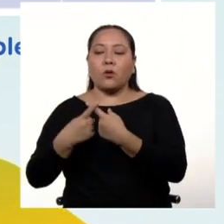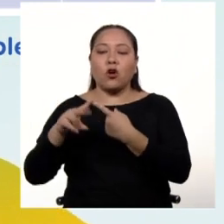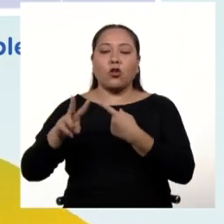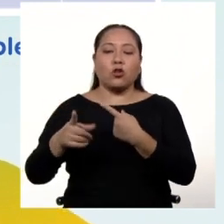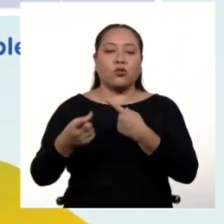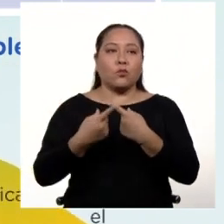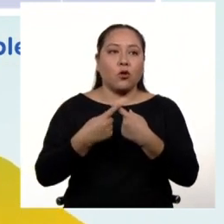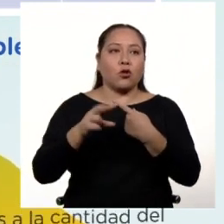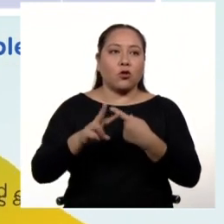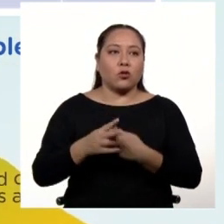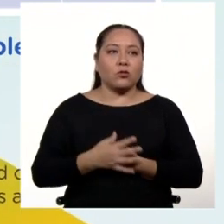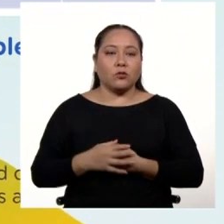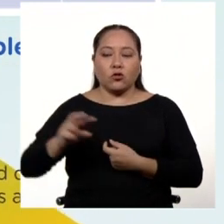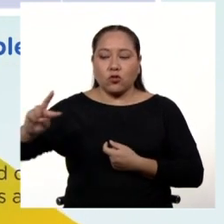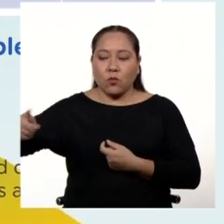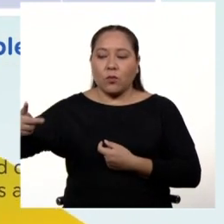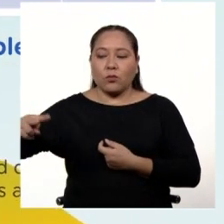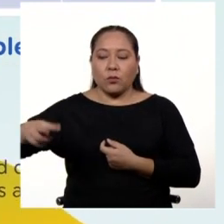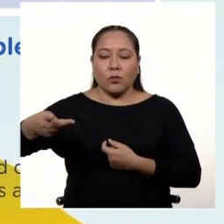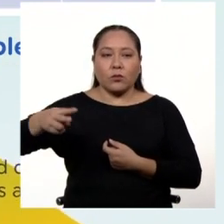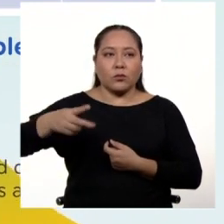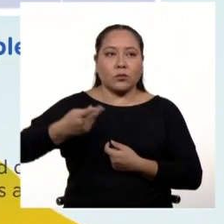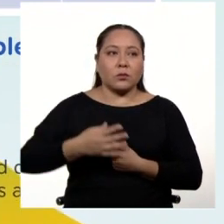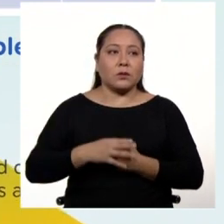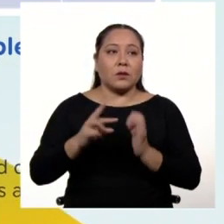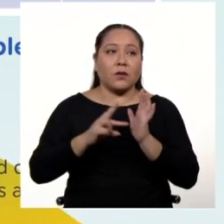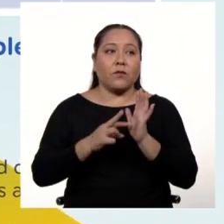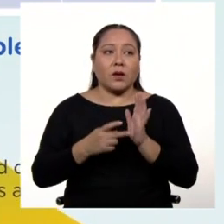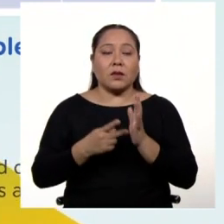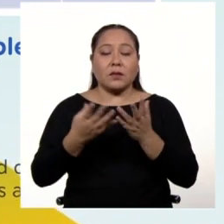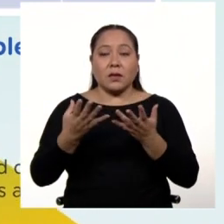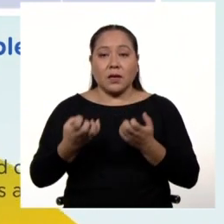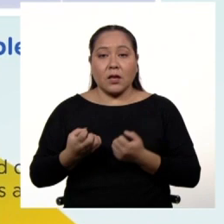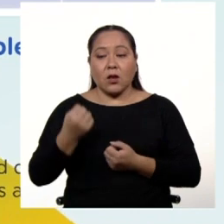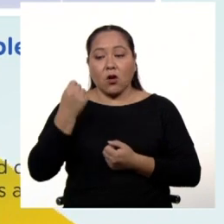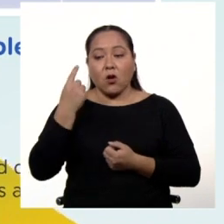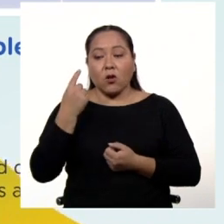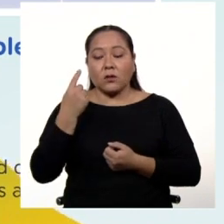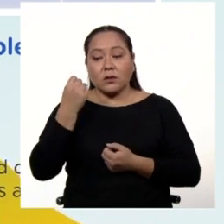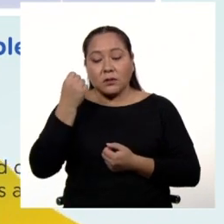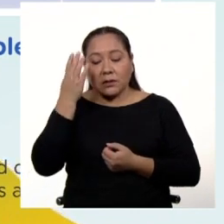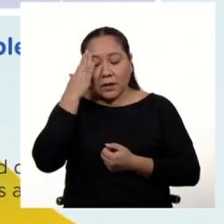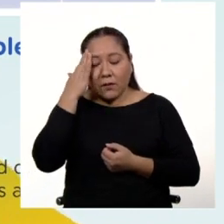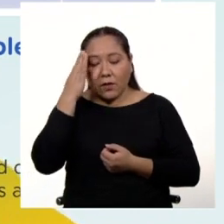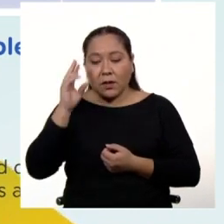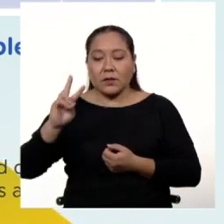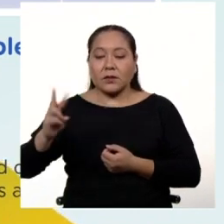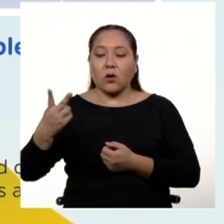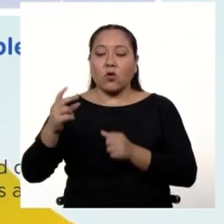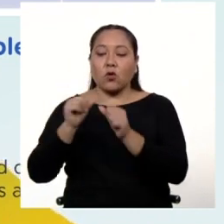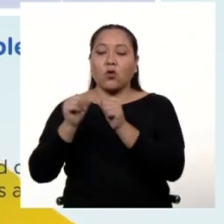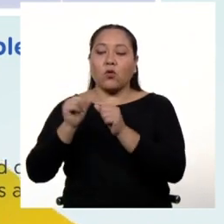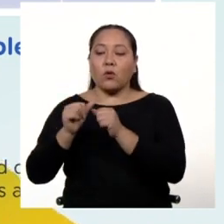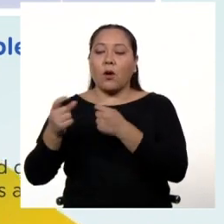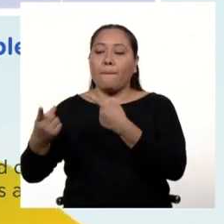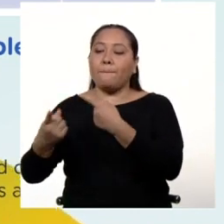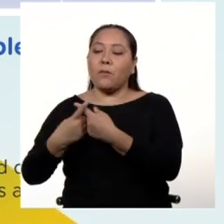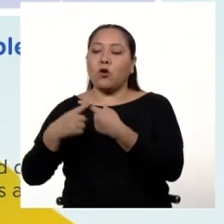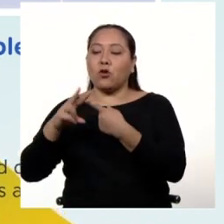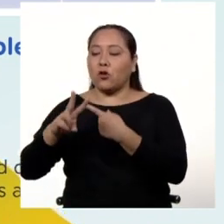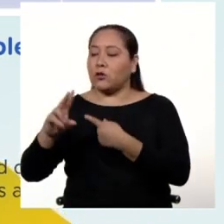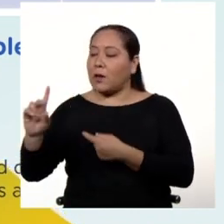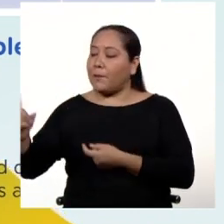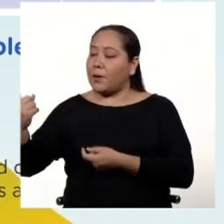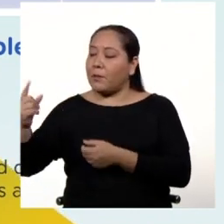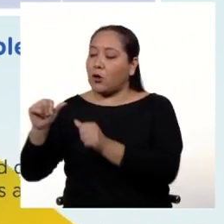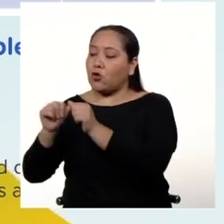anterior. Es decir, si quiero encontrar el segundo término, multiplicaré por 2 la cantidad del